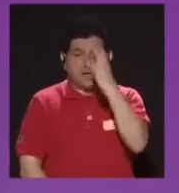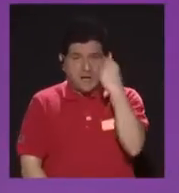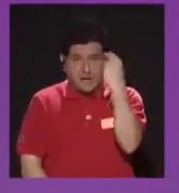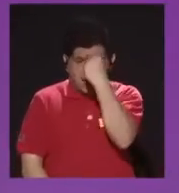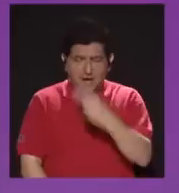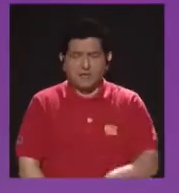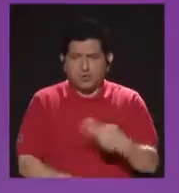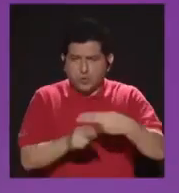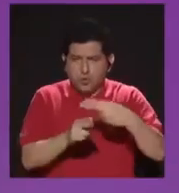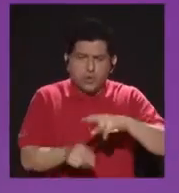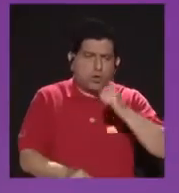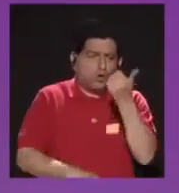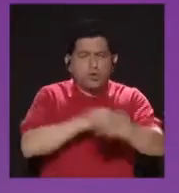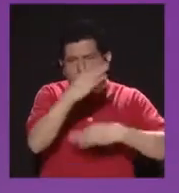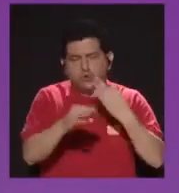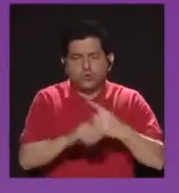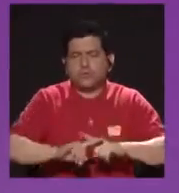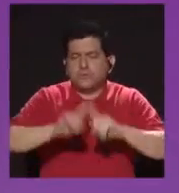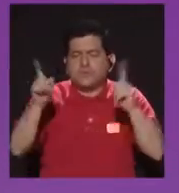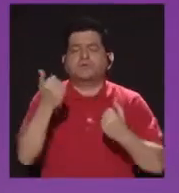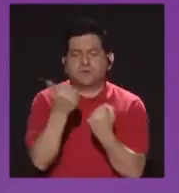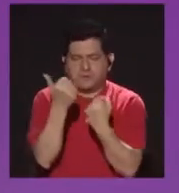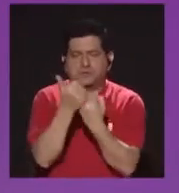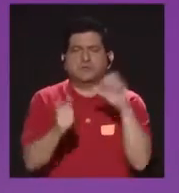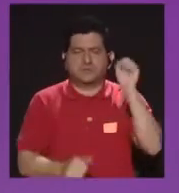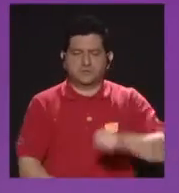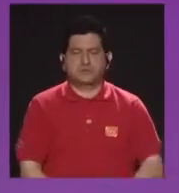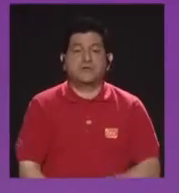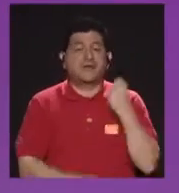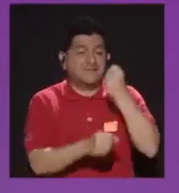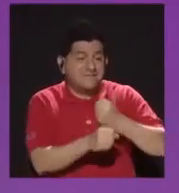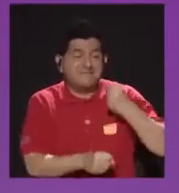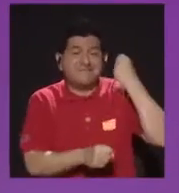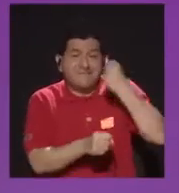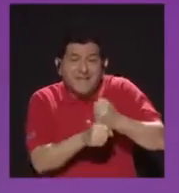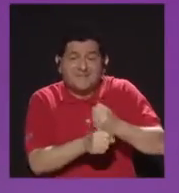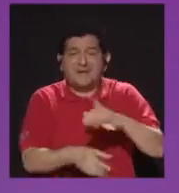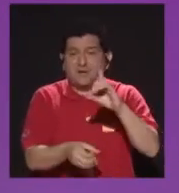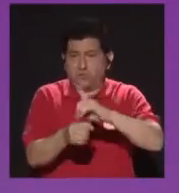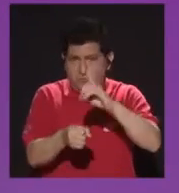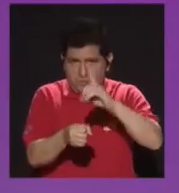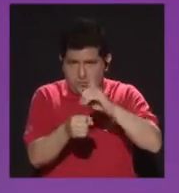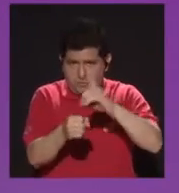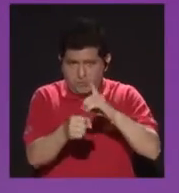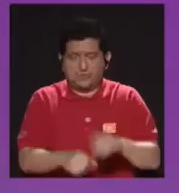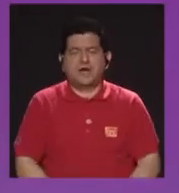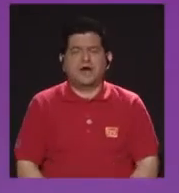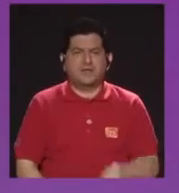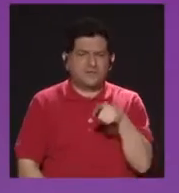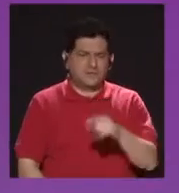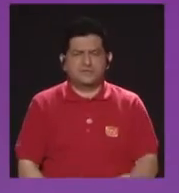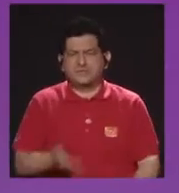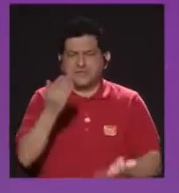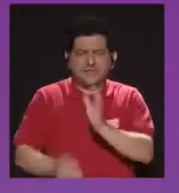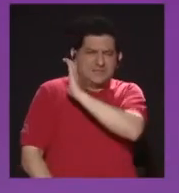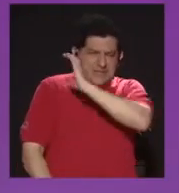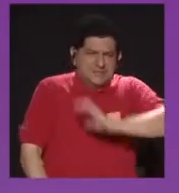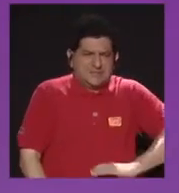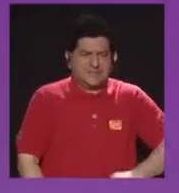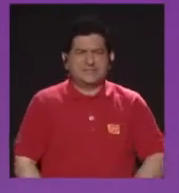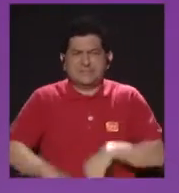otro tipo católicos que nos apoyan indudablemente que la labor de los diputados fundamentalistas cristianos